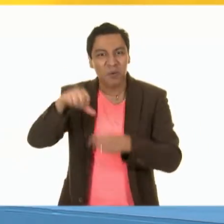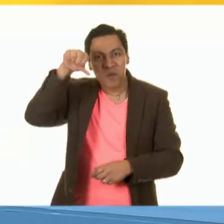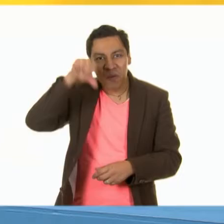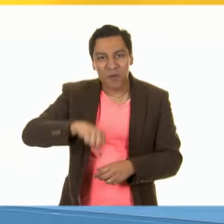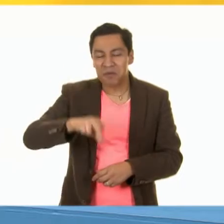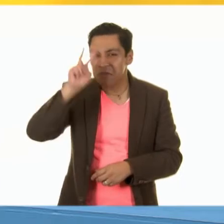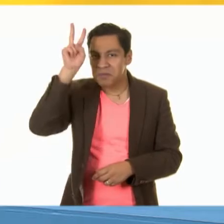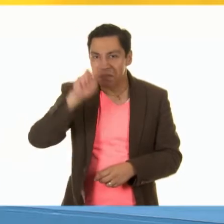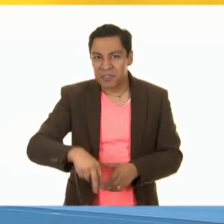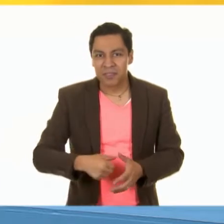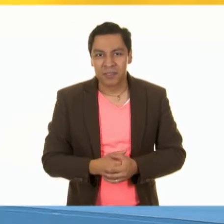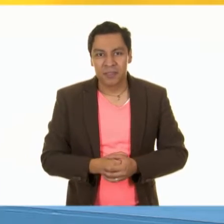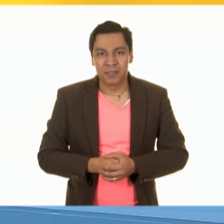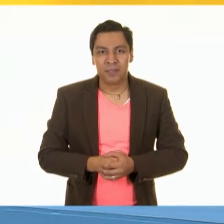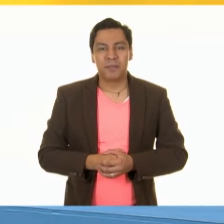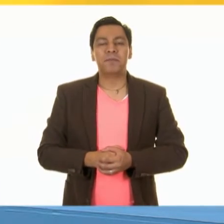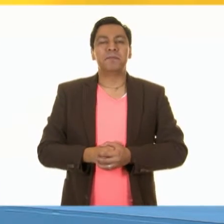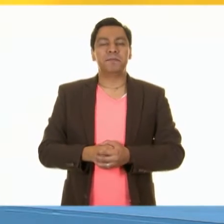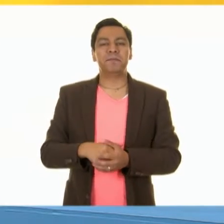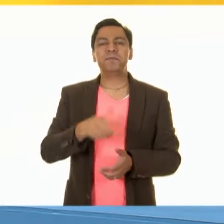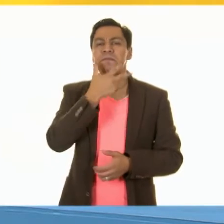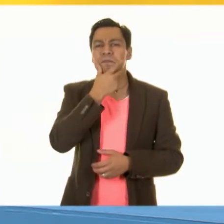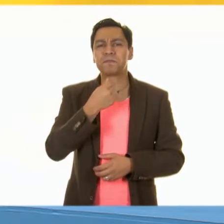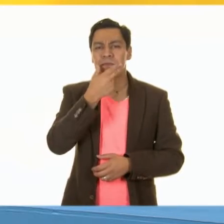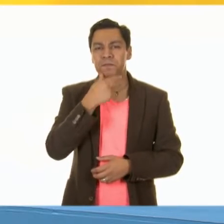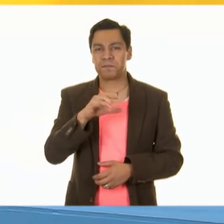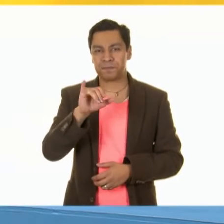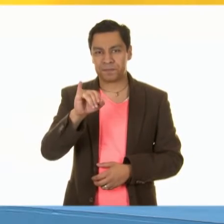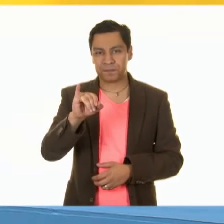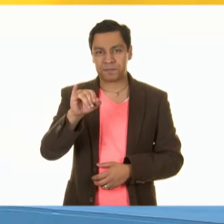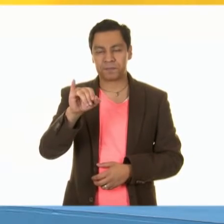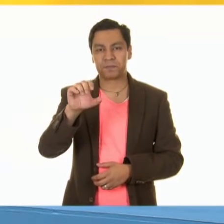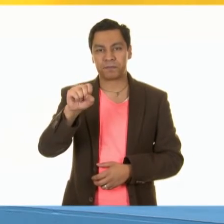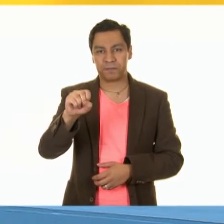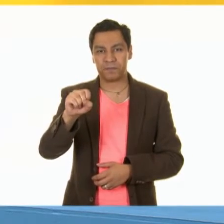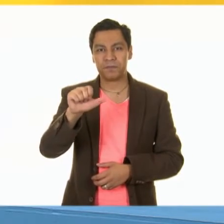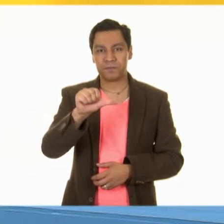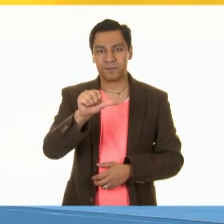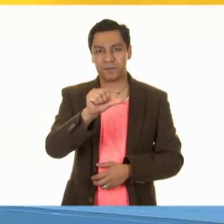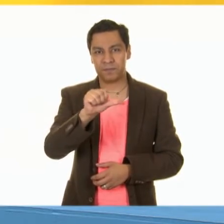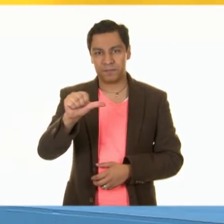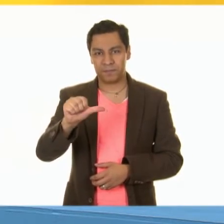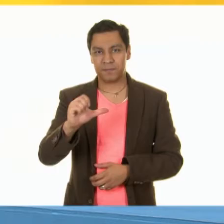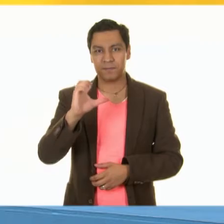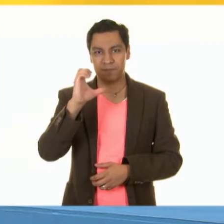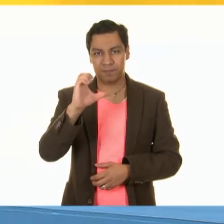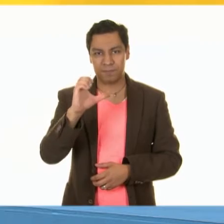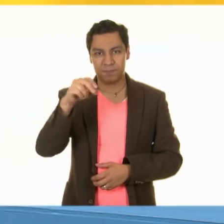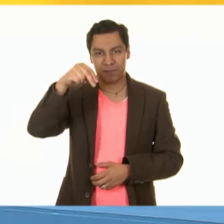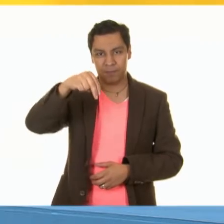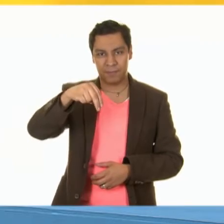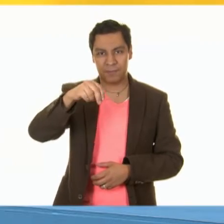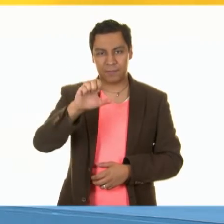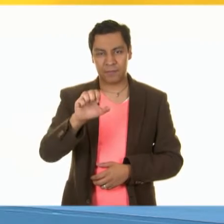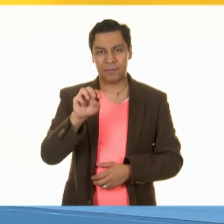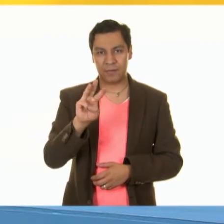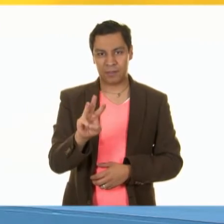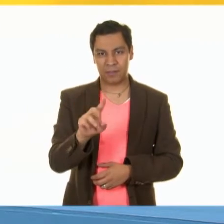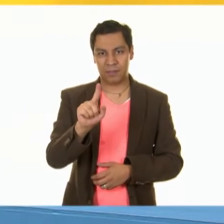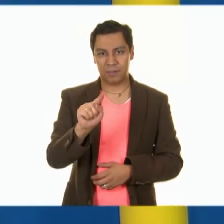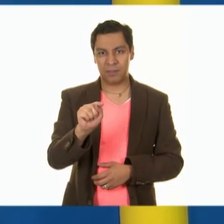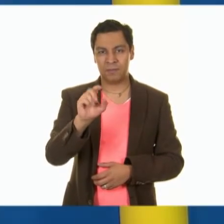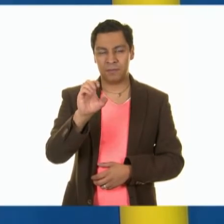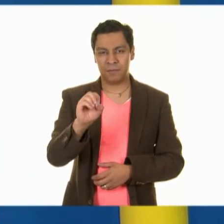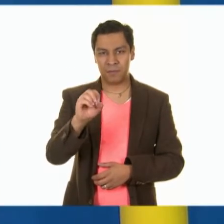cierto, me gustaría mencionar a Isaac Newton, un científico que no solo estudió el movimiento, sino también el comportamiento de la